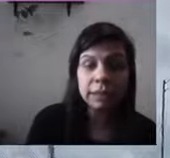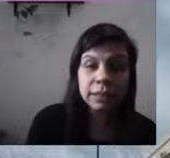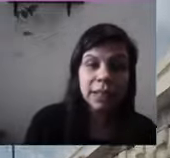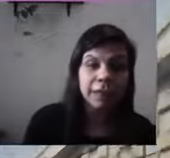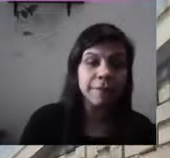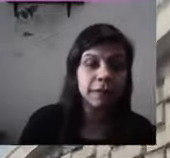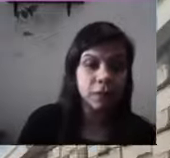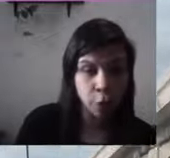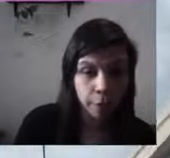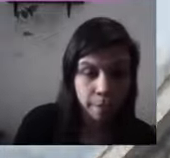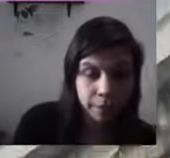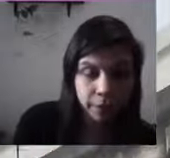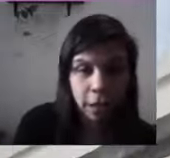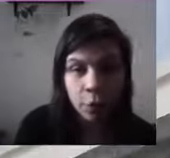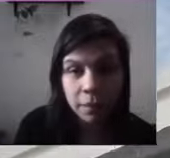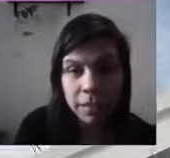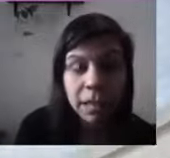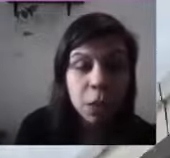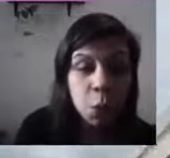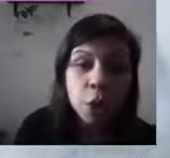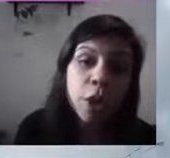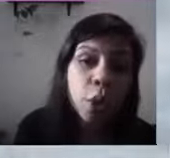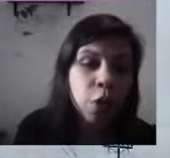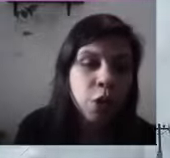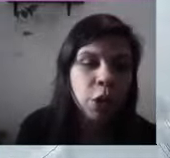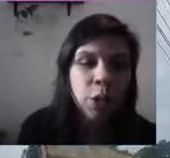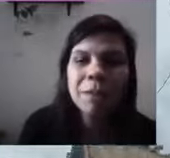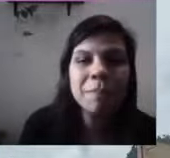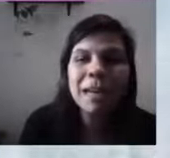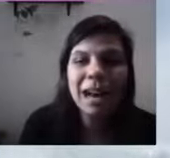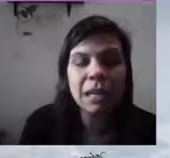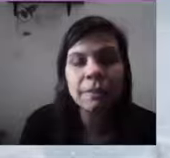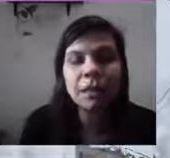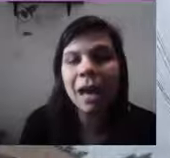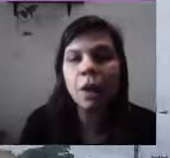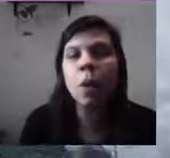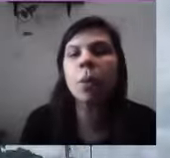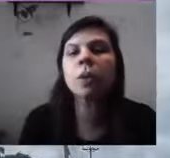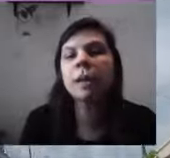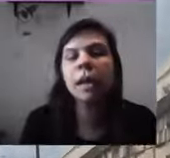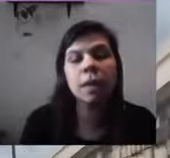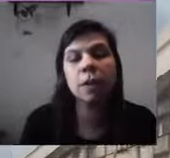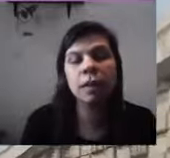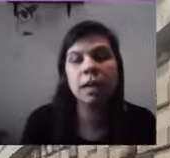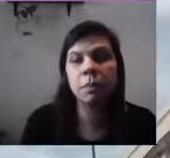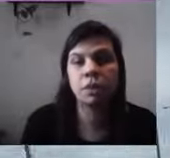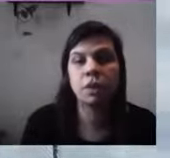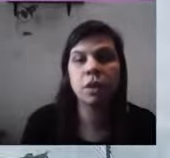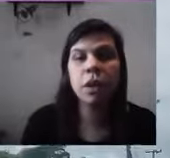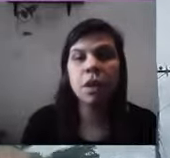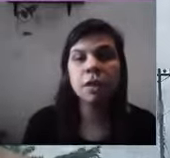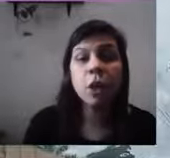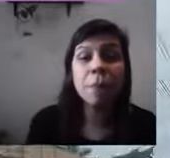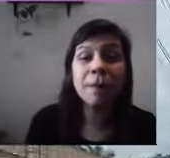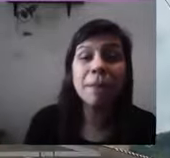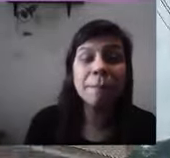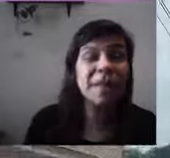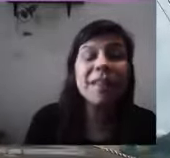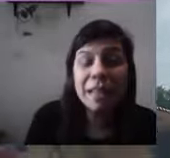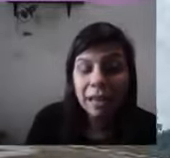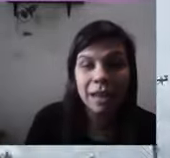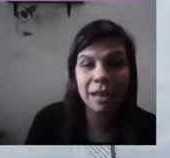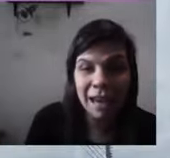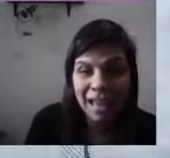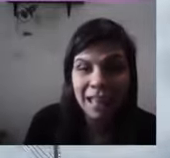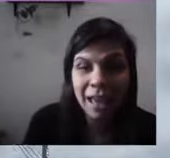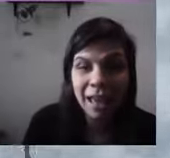Guterres, enfatizó que combatir el discurso de odio no implica limitar o prohibir la libertad de expresión, sino más bien